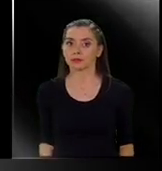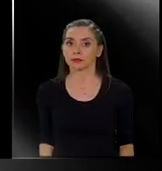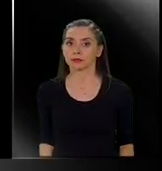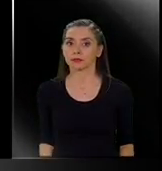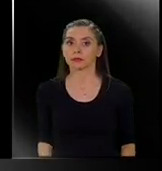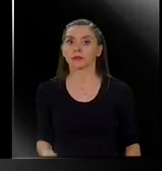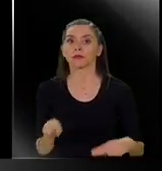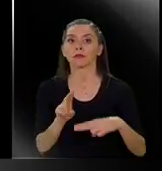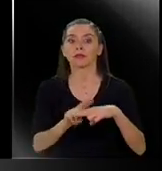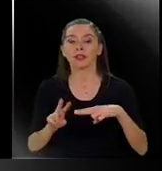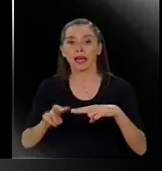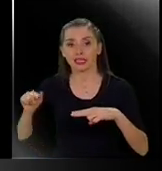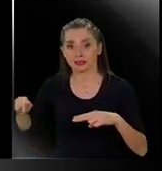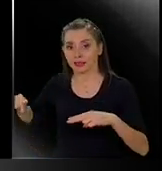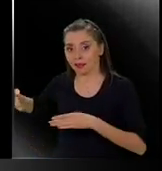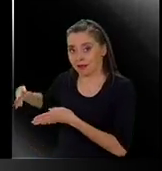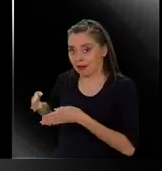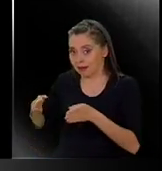Hacer este camino